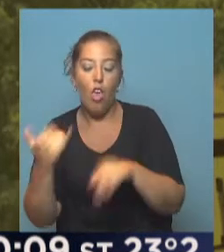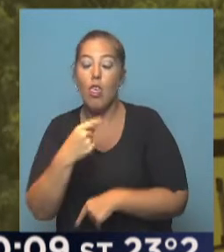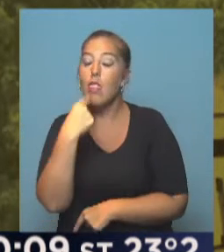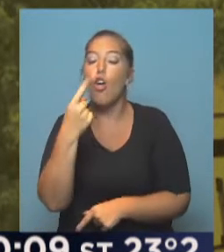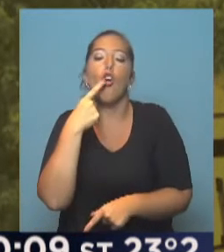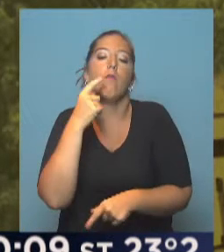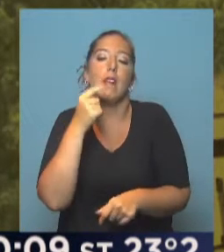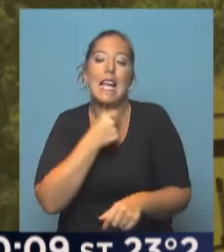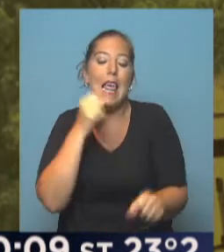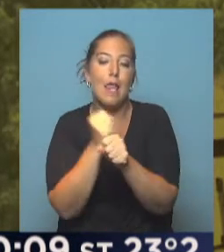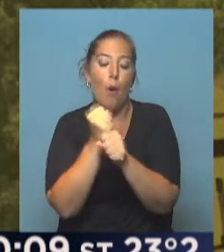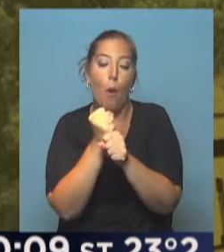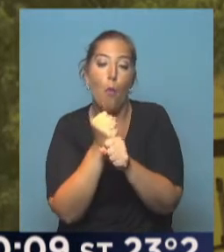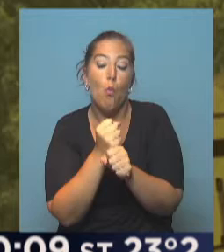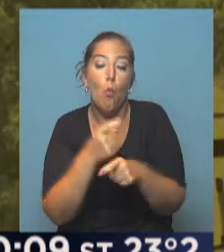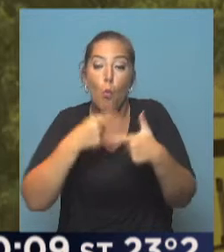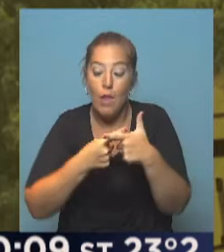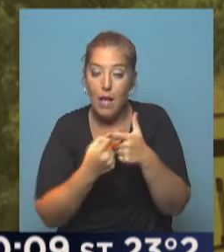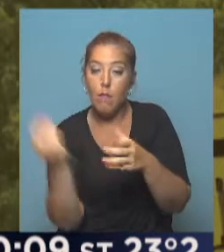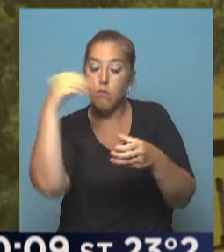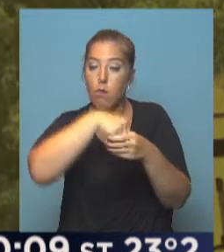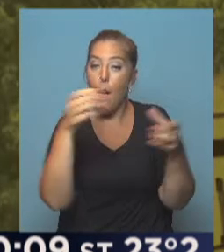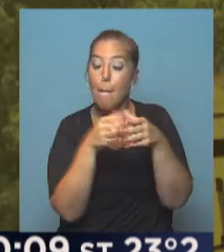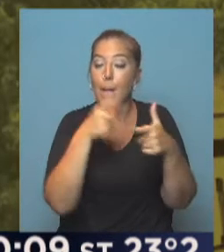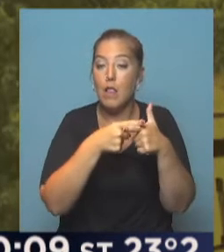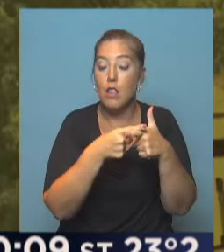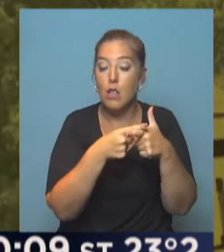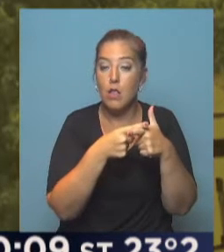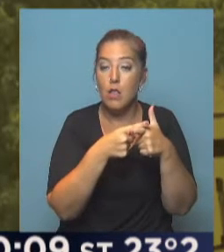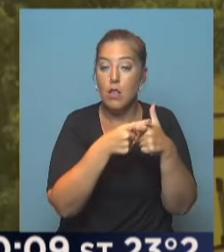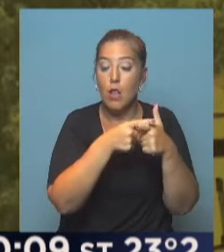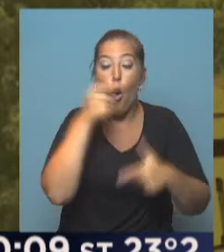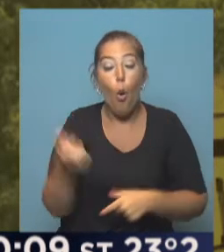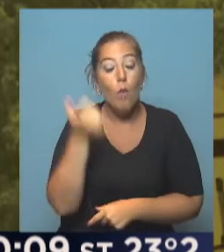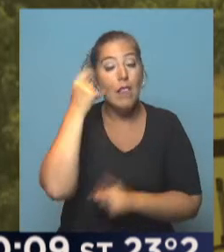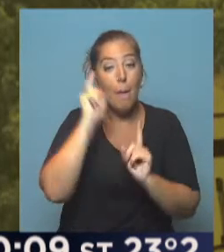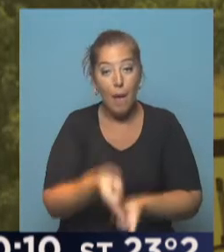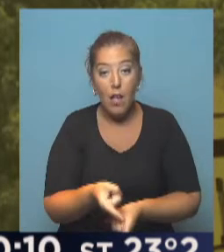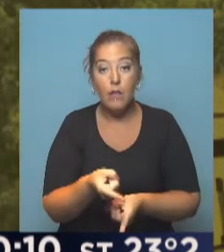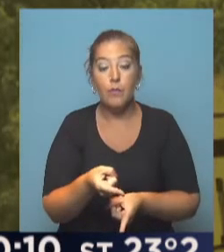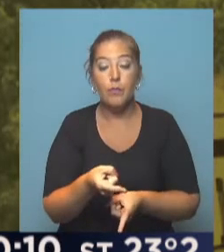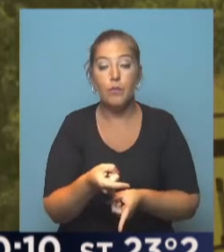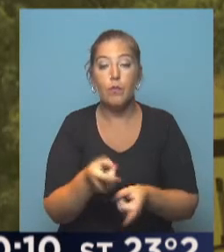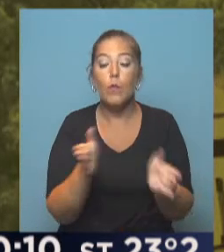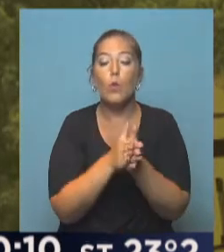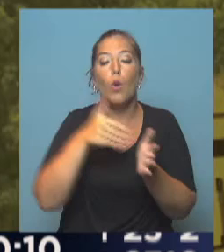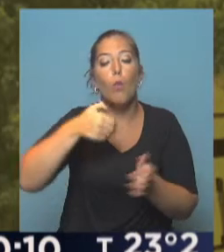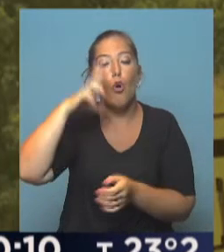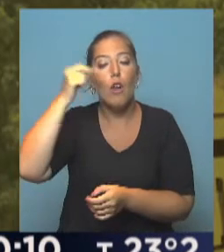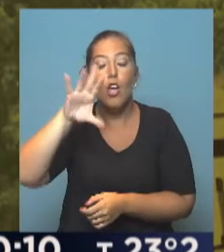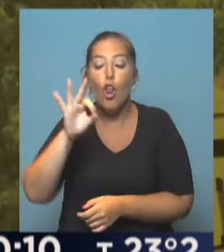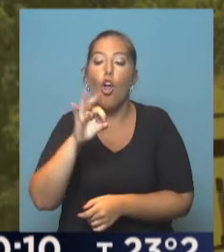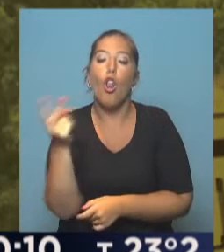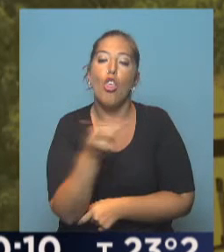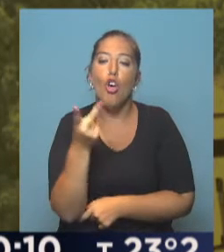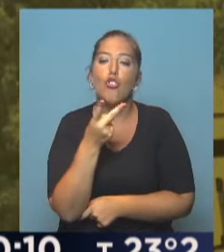política. Se afilió al partido justicialista bonaerense y con Guillermo Moreno hicieron distintos actos